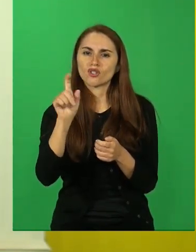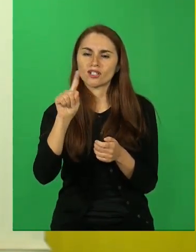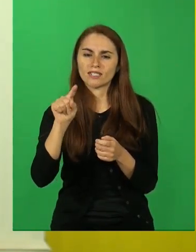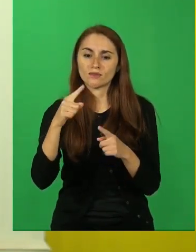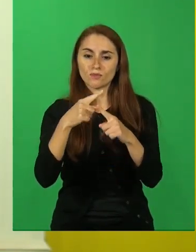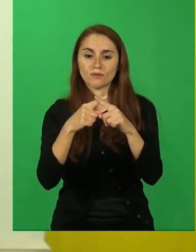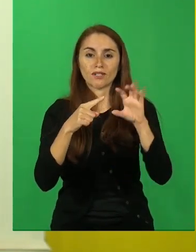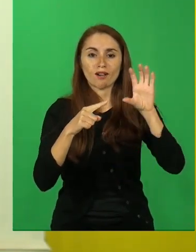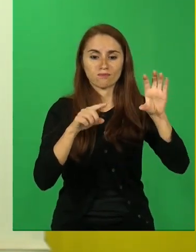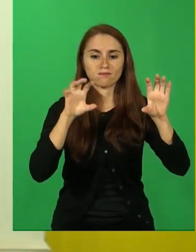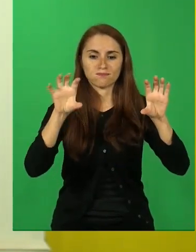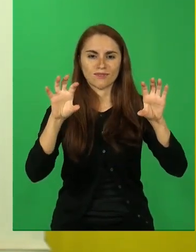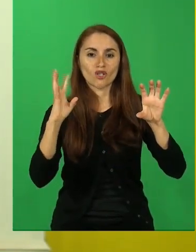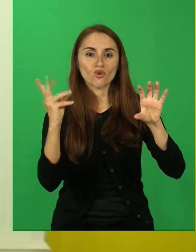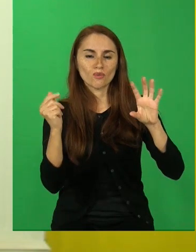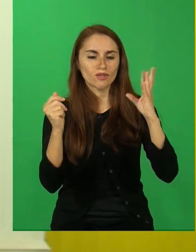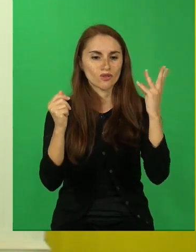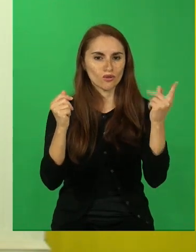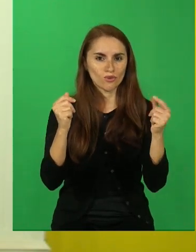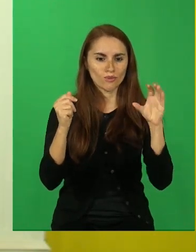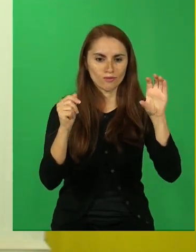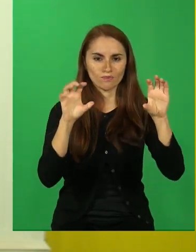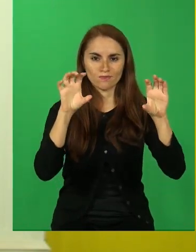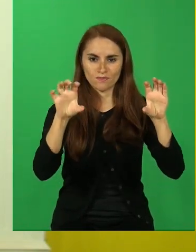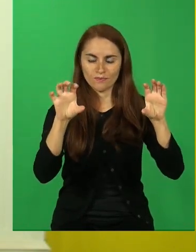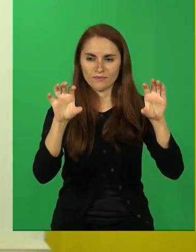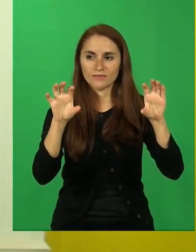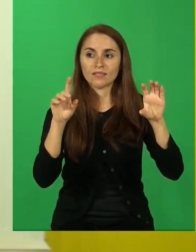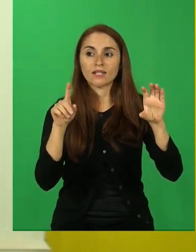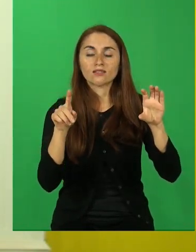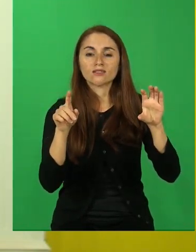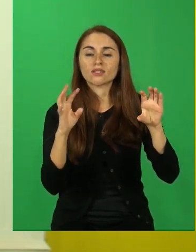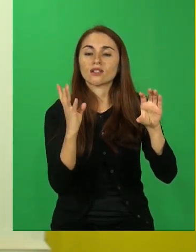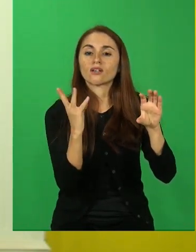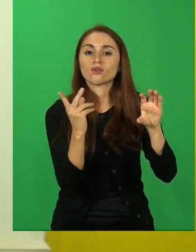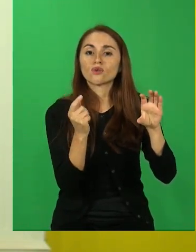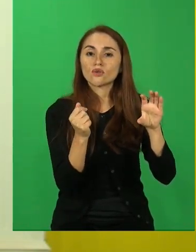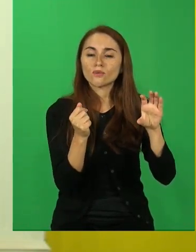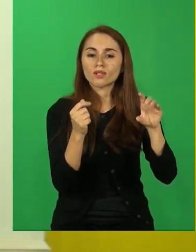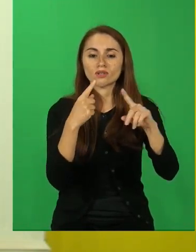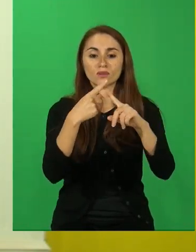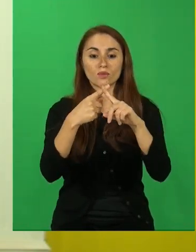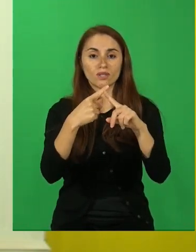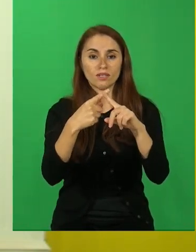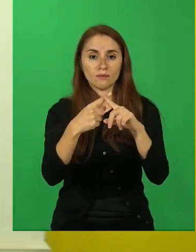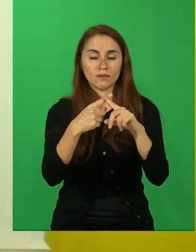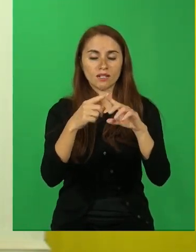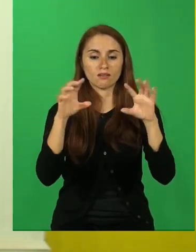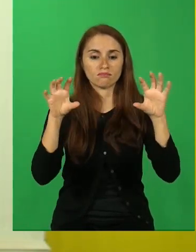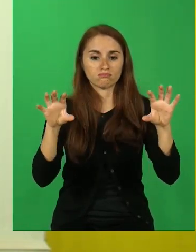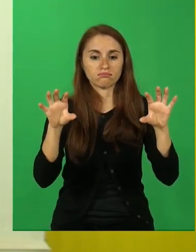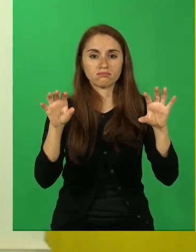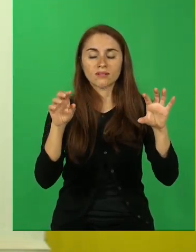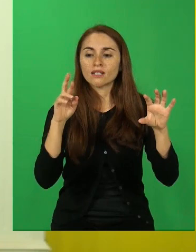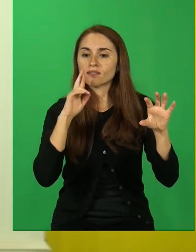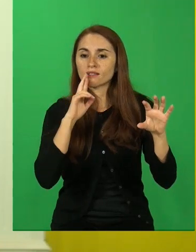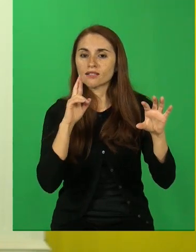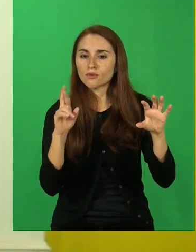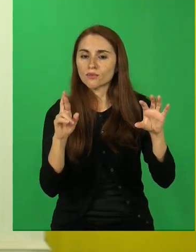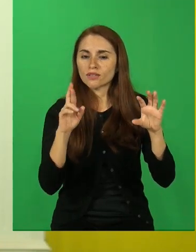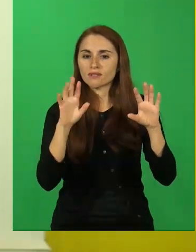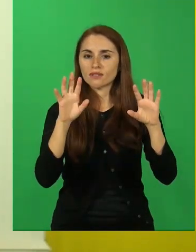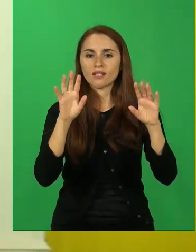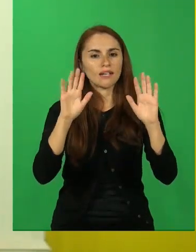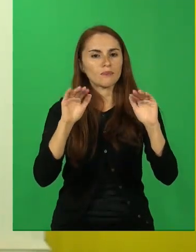de los factores? Que los factores de un número son aquellos que al multiplicarse entre sí resultan el